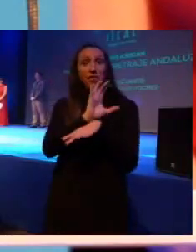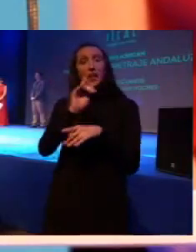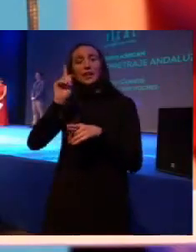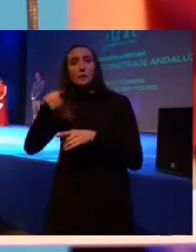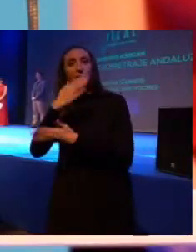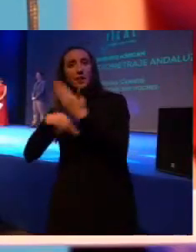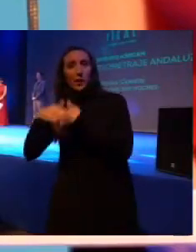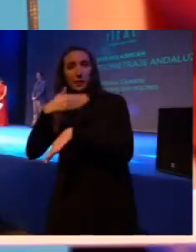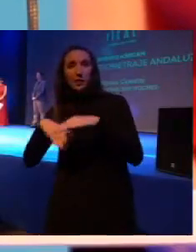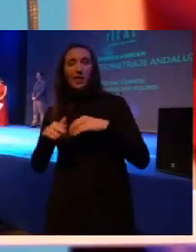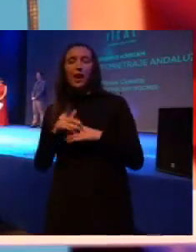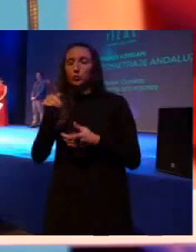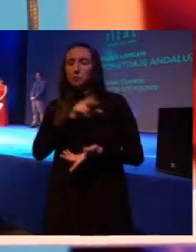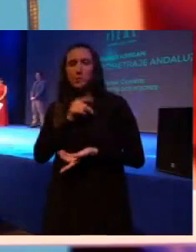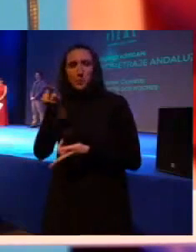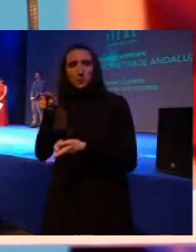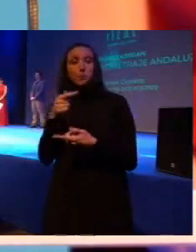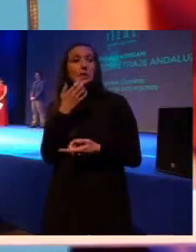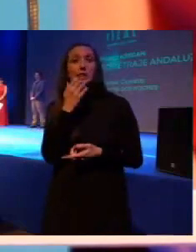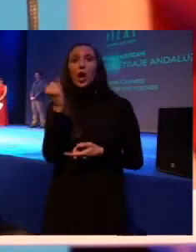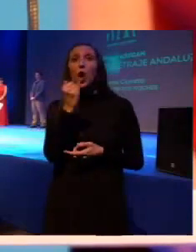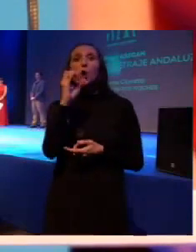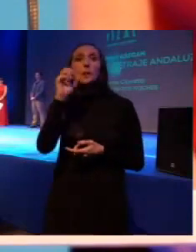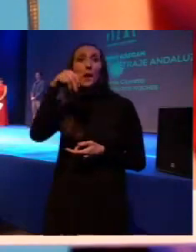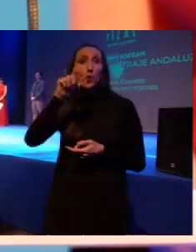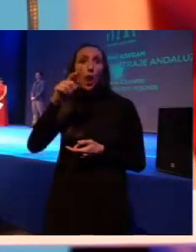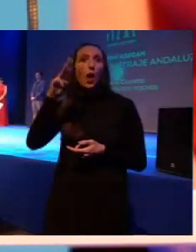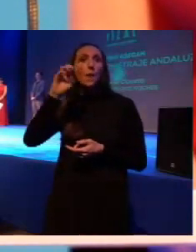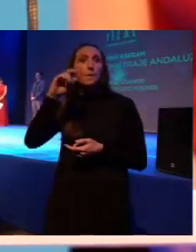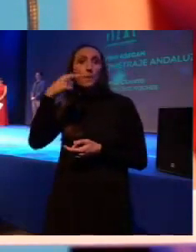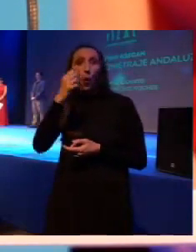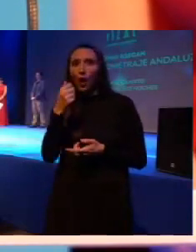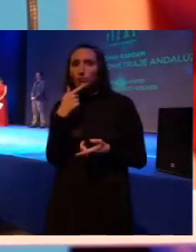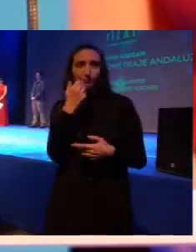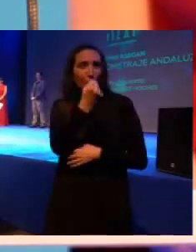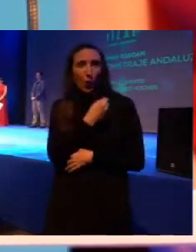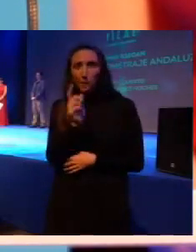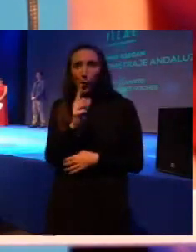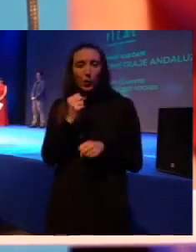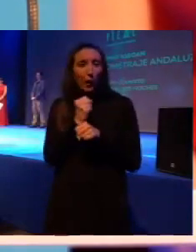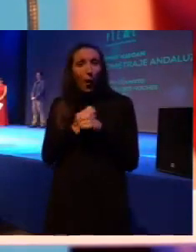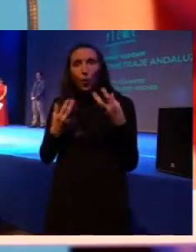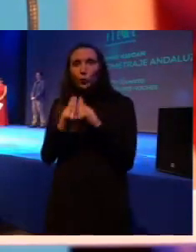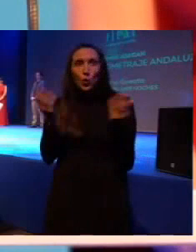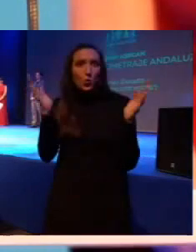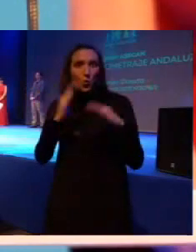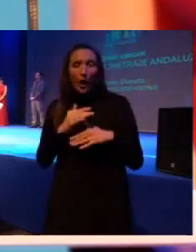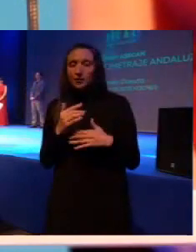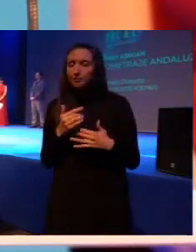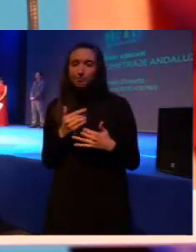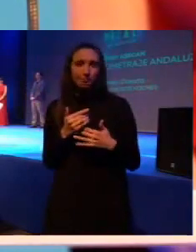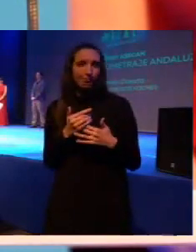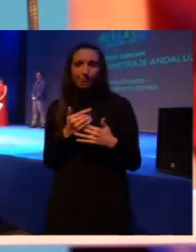Cine y Discapacidad de Collado Villalba, y sin José Manuel Poga, cuya generosidad detrás y delante de la